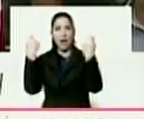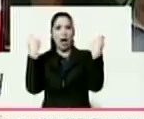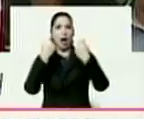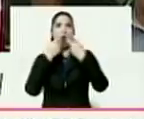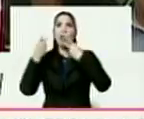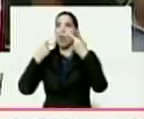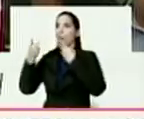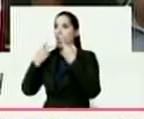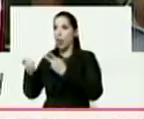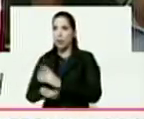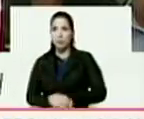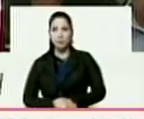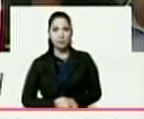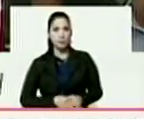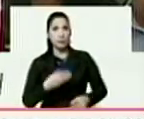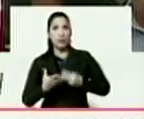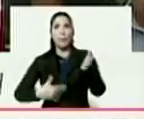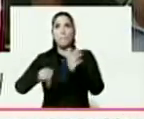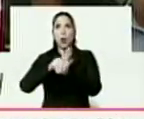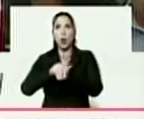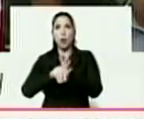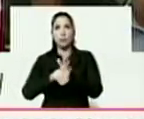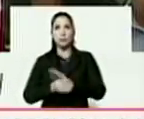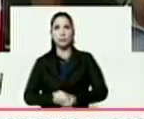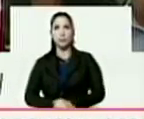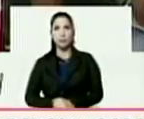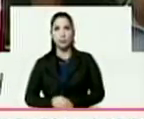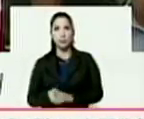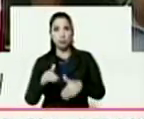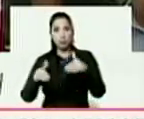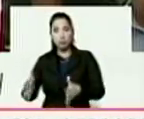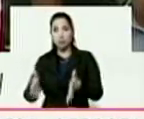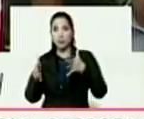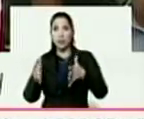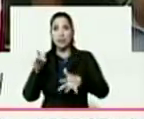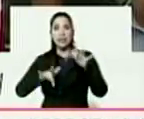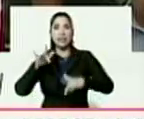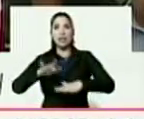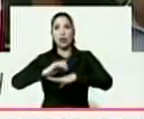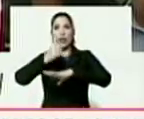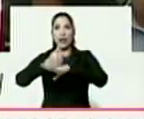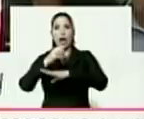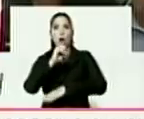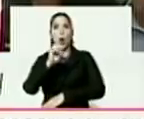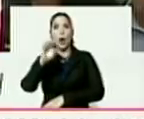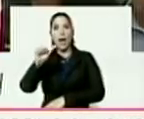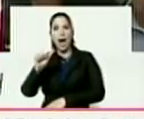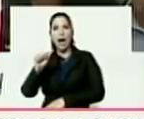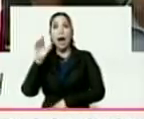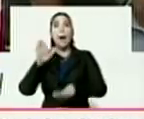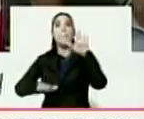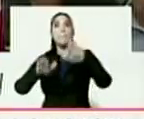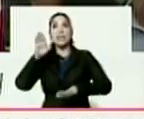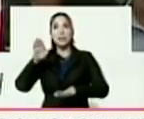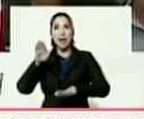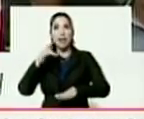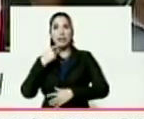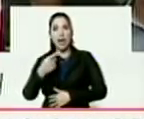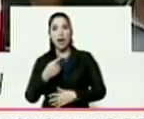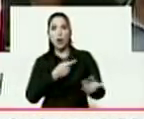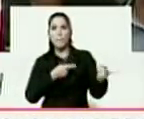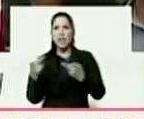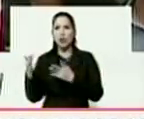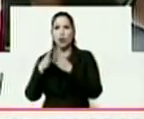un paño para ser reelecto secretario de la oea a pesar que cuando eligieron invitó a todos los periodistas de